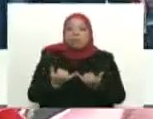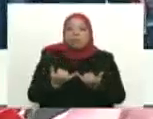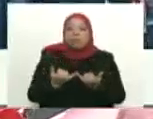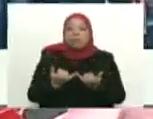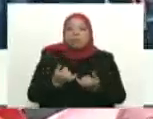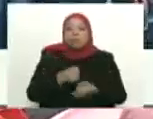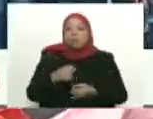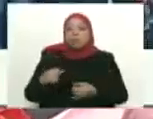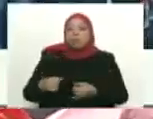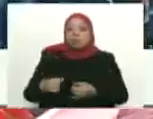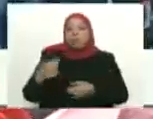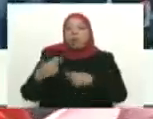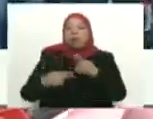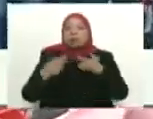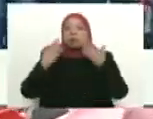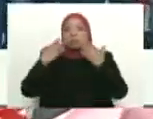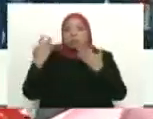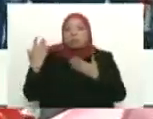Angélica Rodríguez.